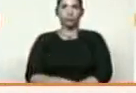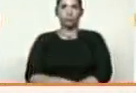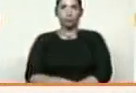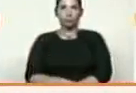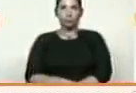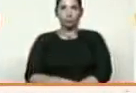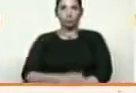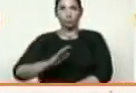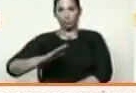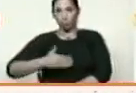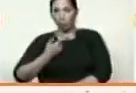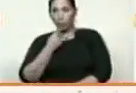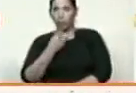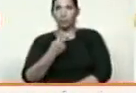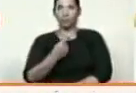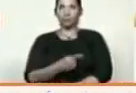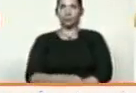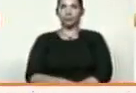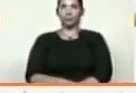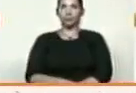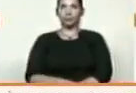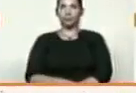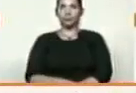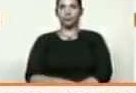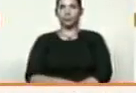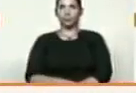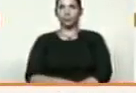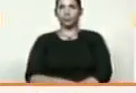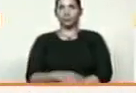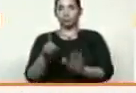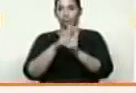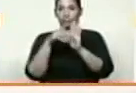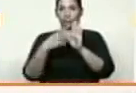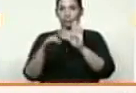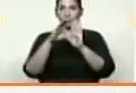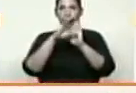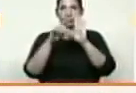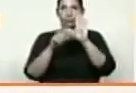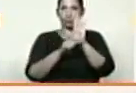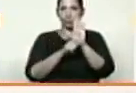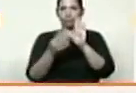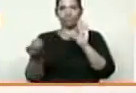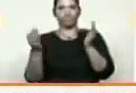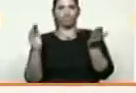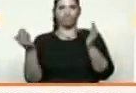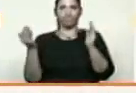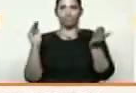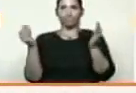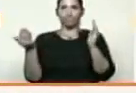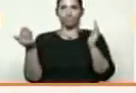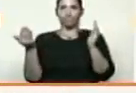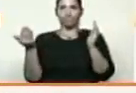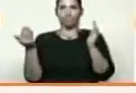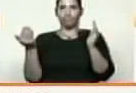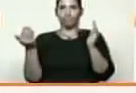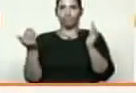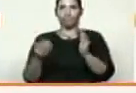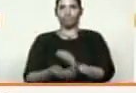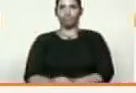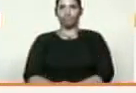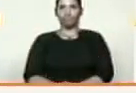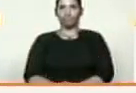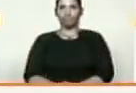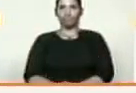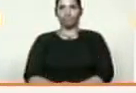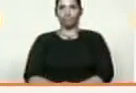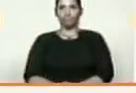Podríamos seguir revisando en el derecho constitucional comparado, pero la verdad, hay